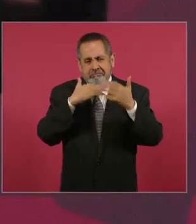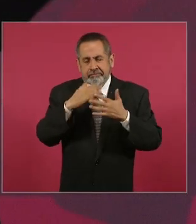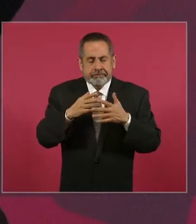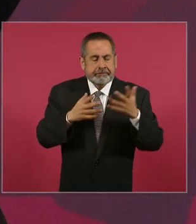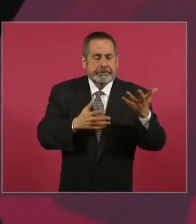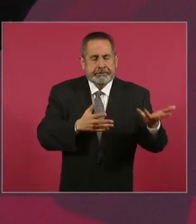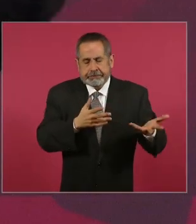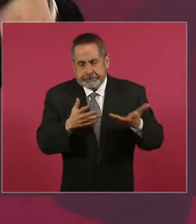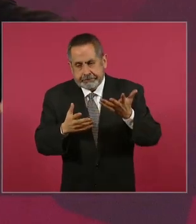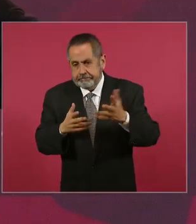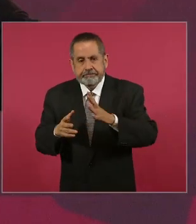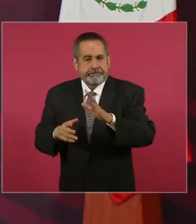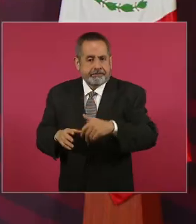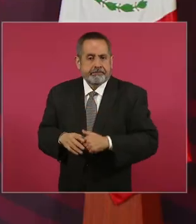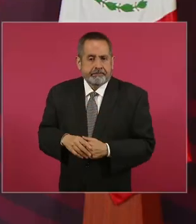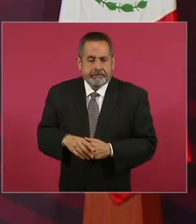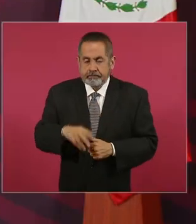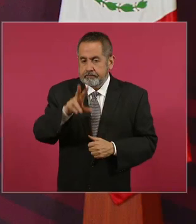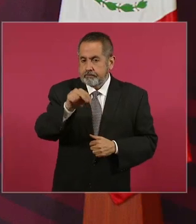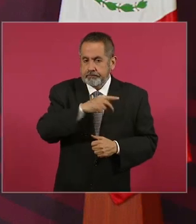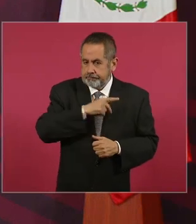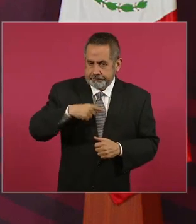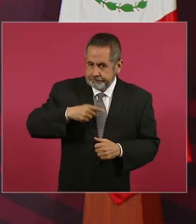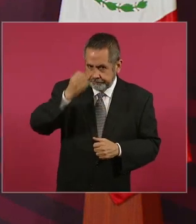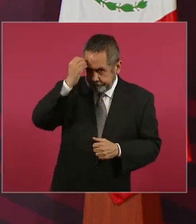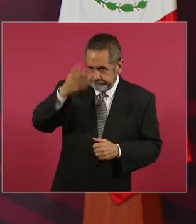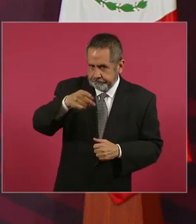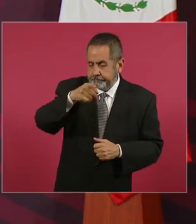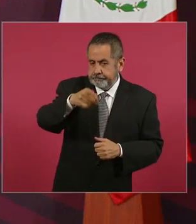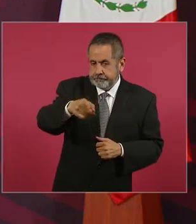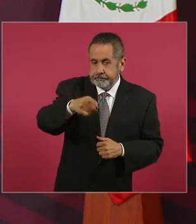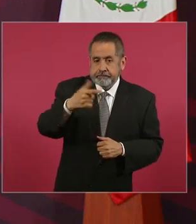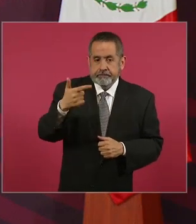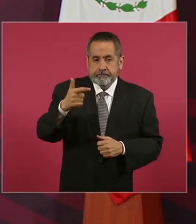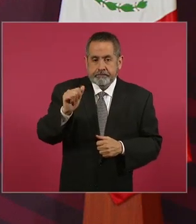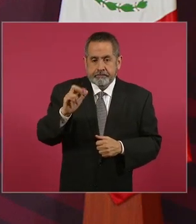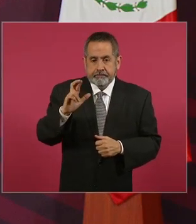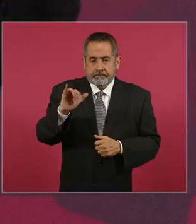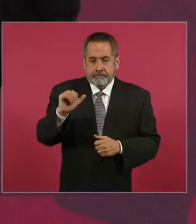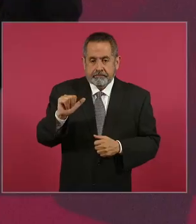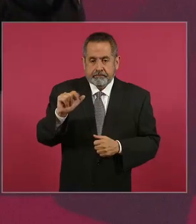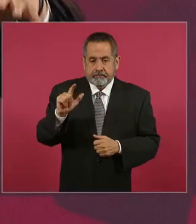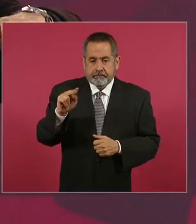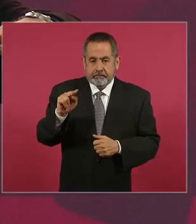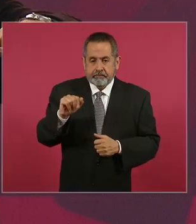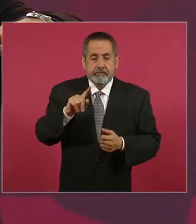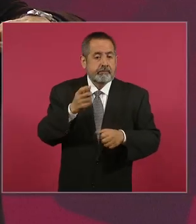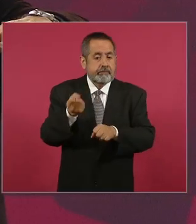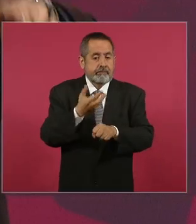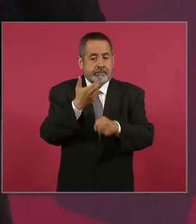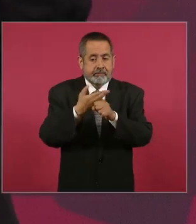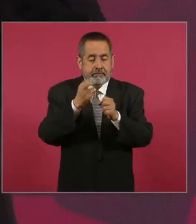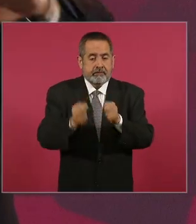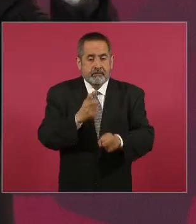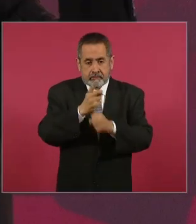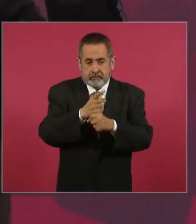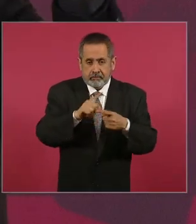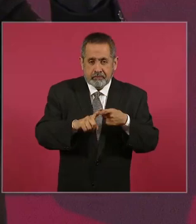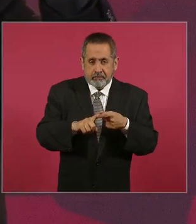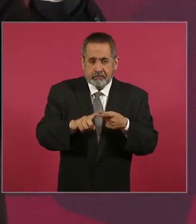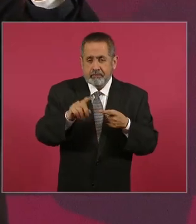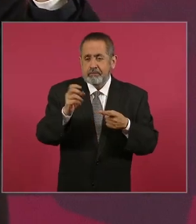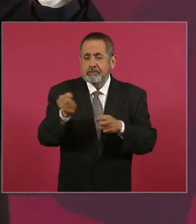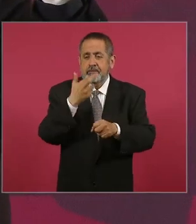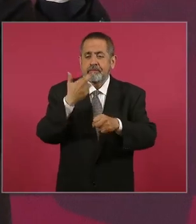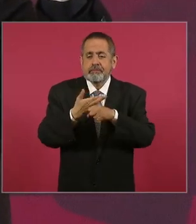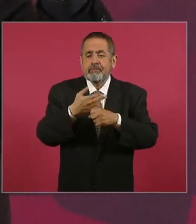porque no olvidemos que García Luna era el secretario de Seguridad Pública, pero no solo era el secretario de